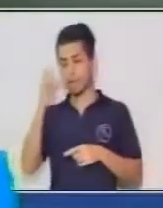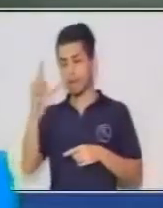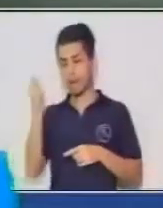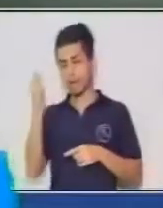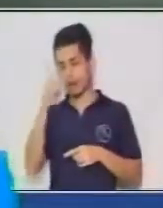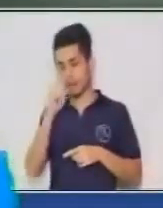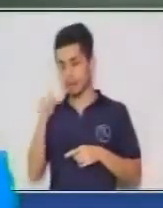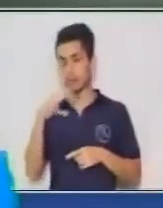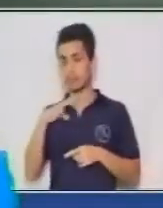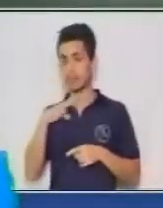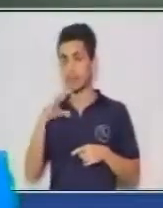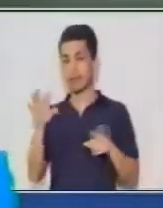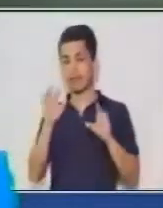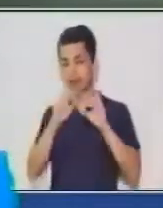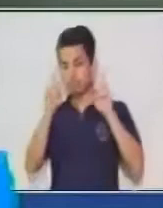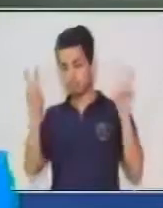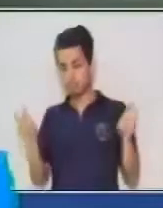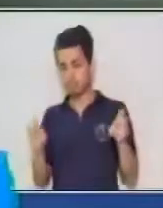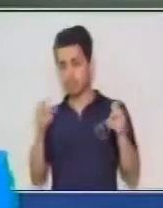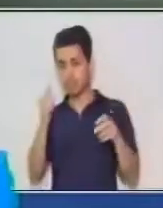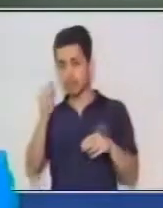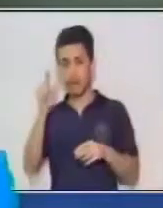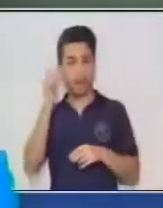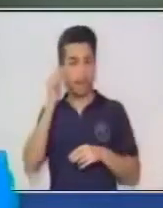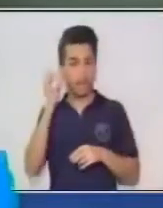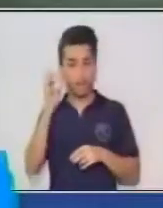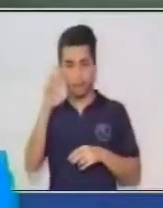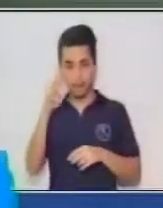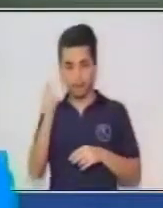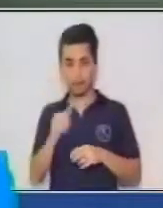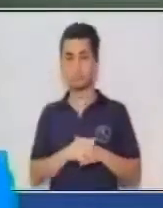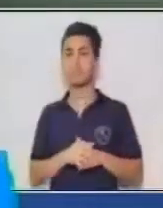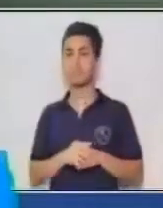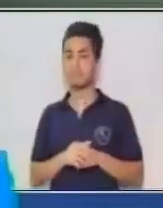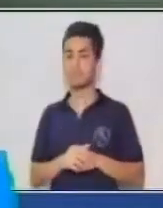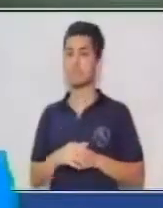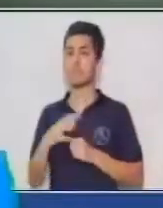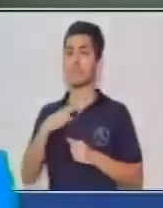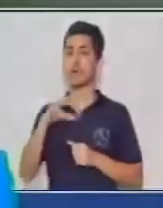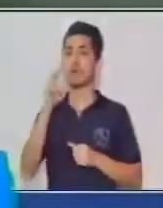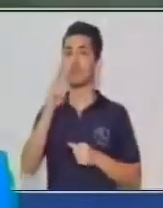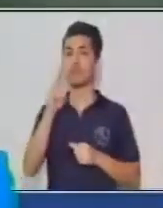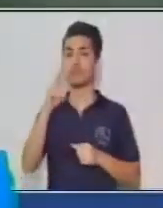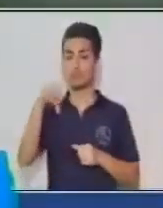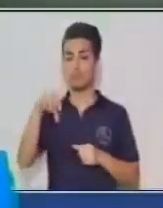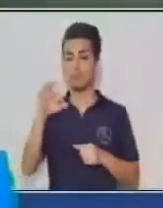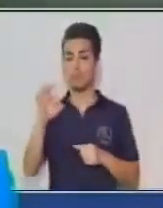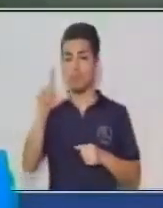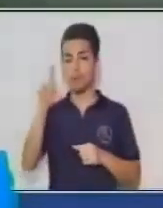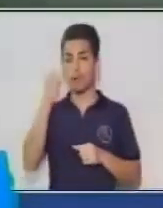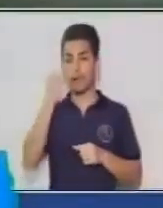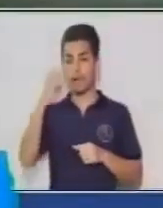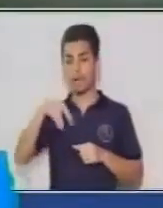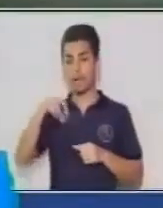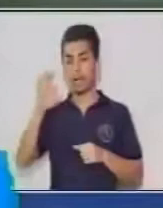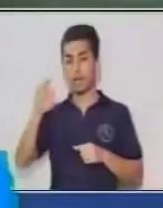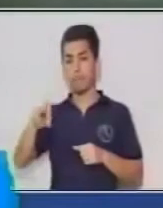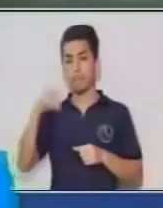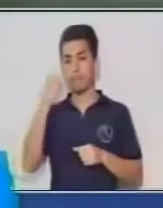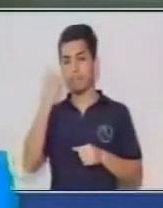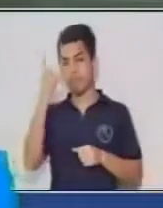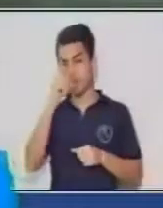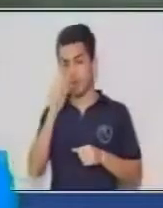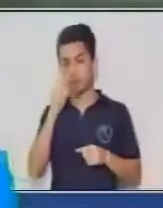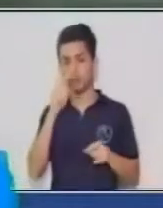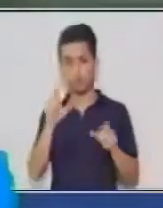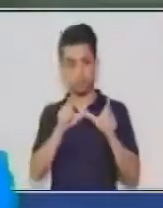algebraicos. Entonces, cuando tenemos dos polinomios que están dividiéndose,